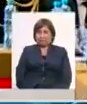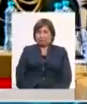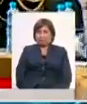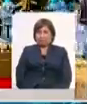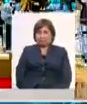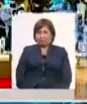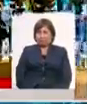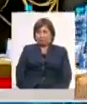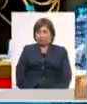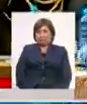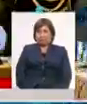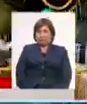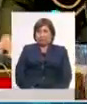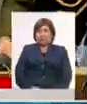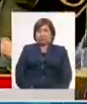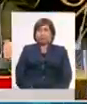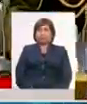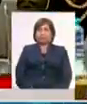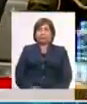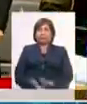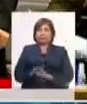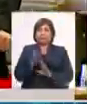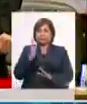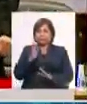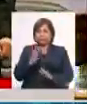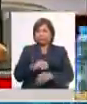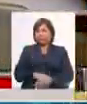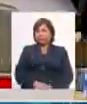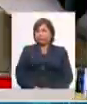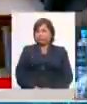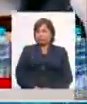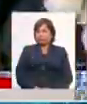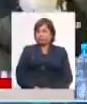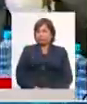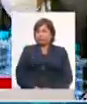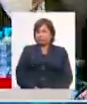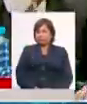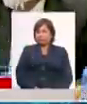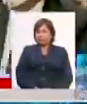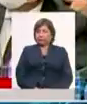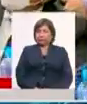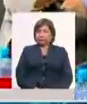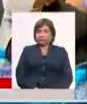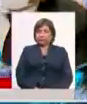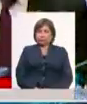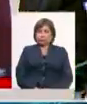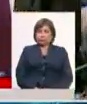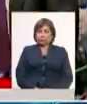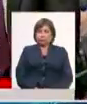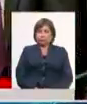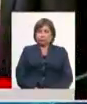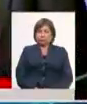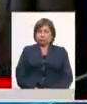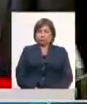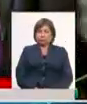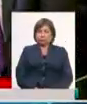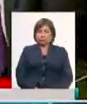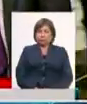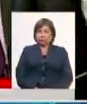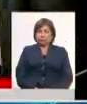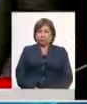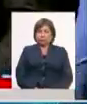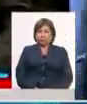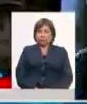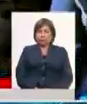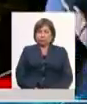su honorabilidad, de su capacidad y su competencia técnica. Particularmente me resulta